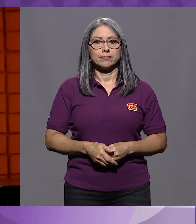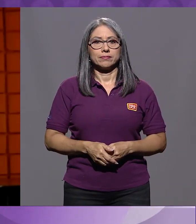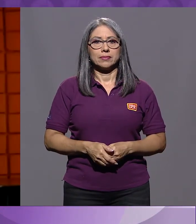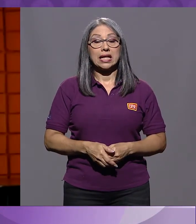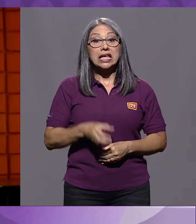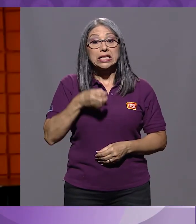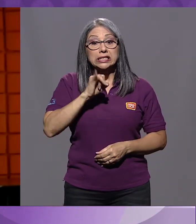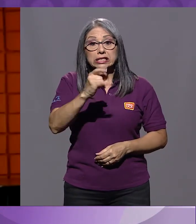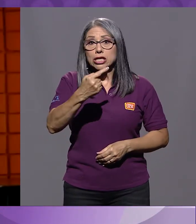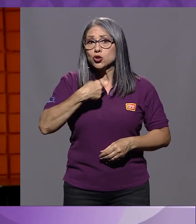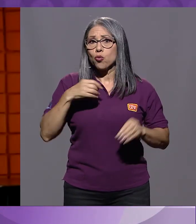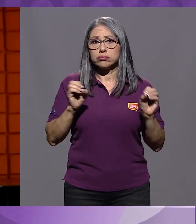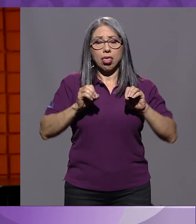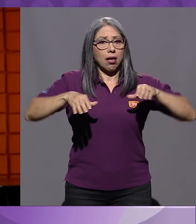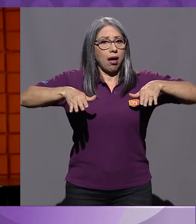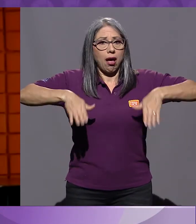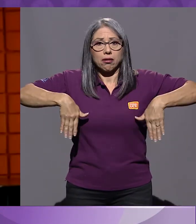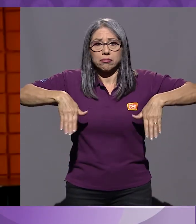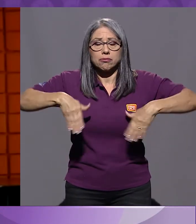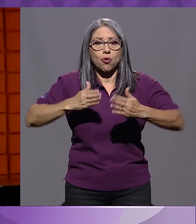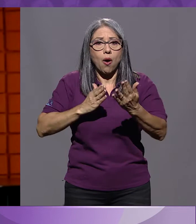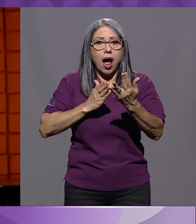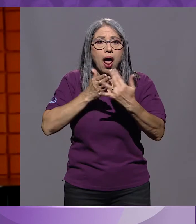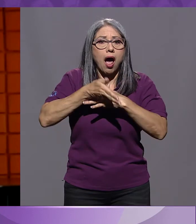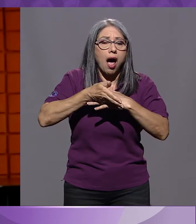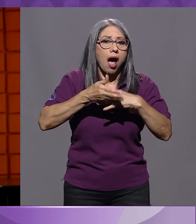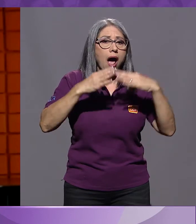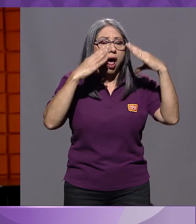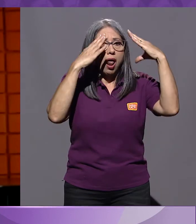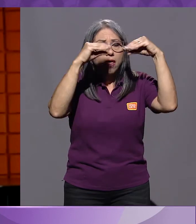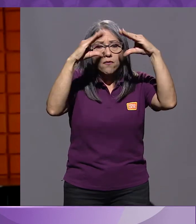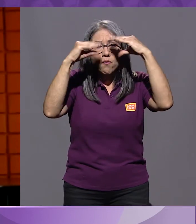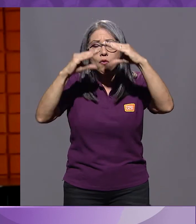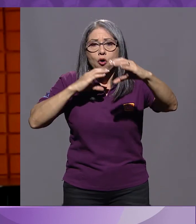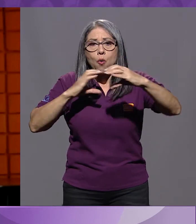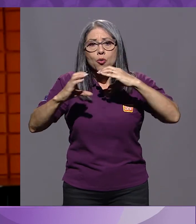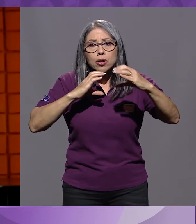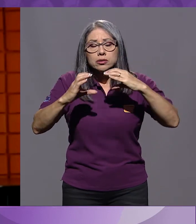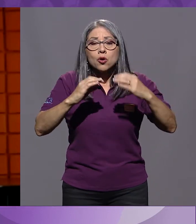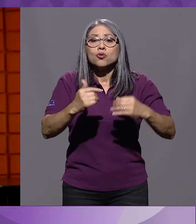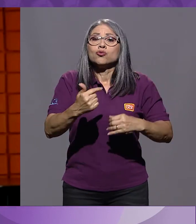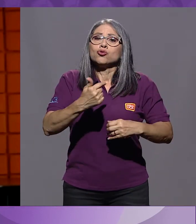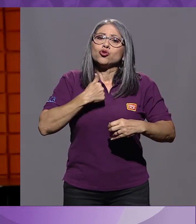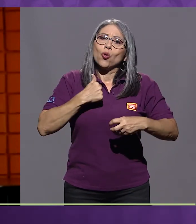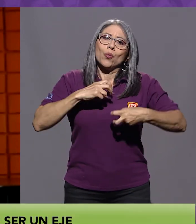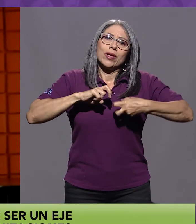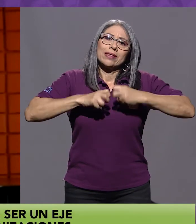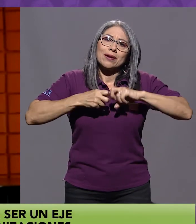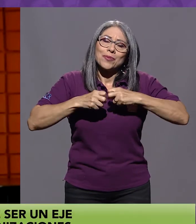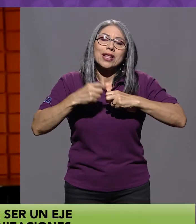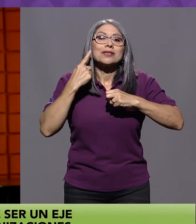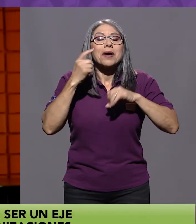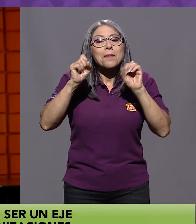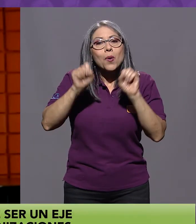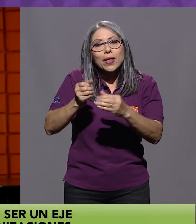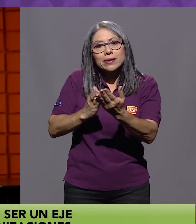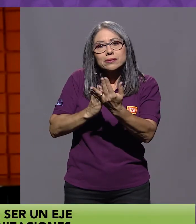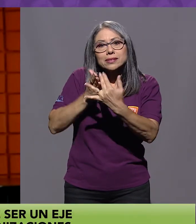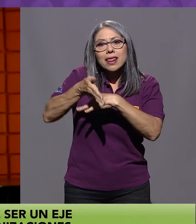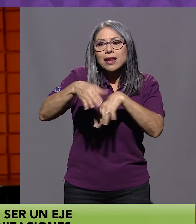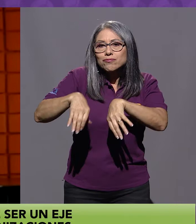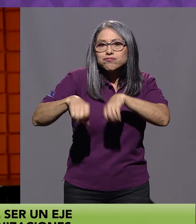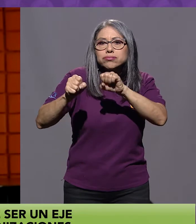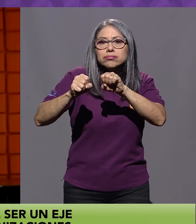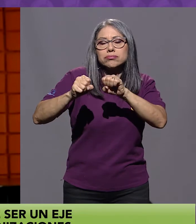Si no tengo acceso a la información, a la comunicación, voy a tener dificultades para acceder a otros derechos. De